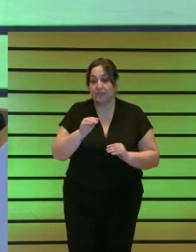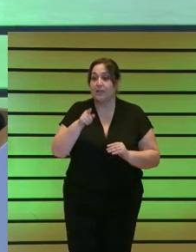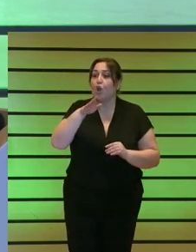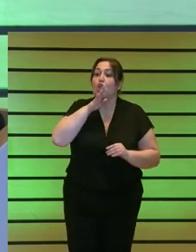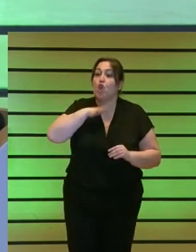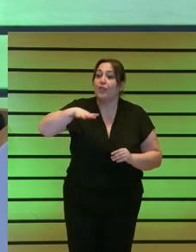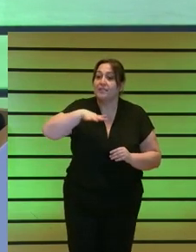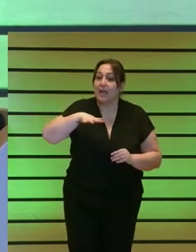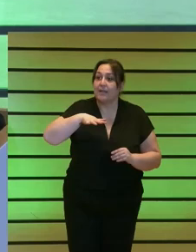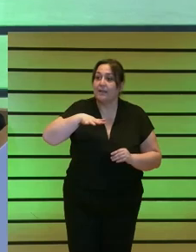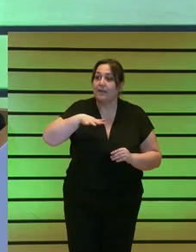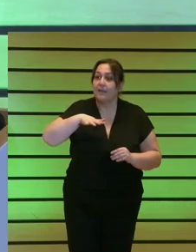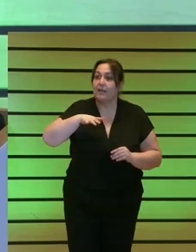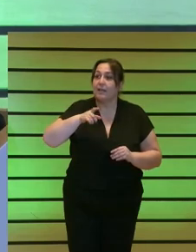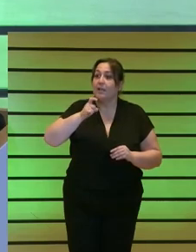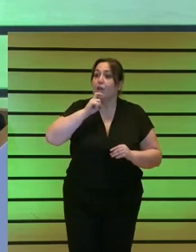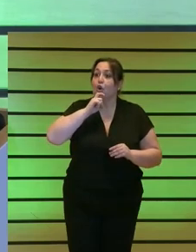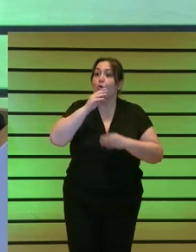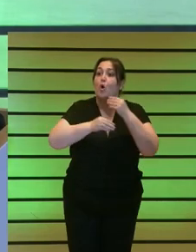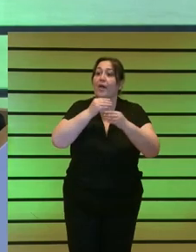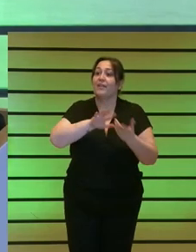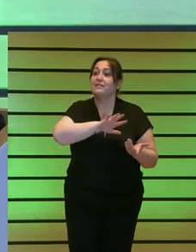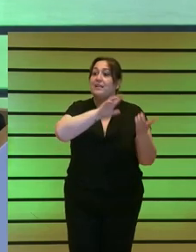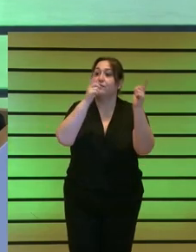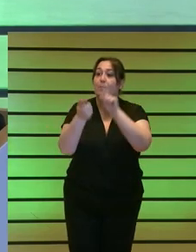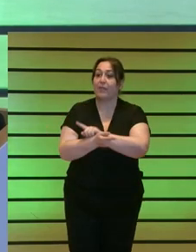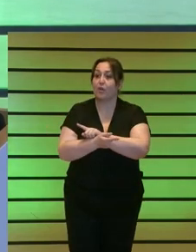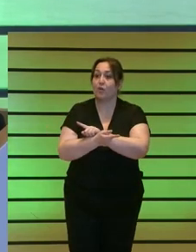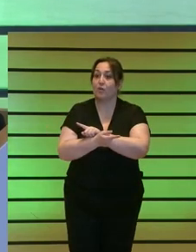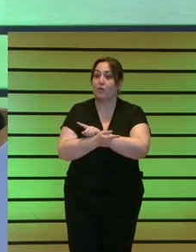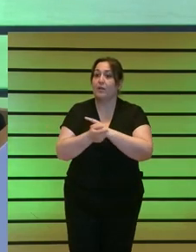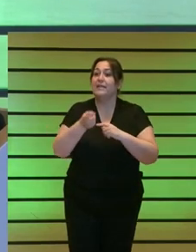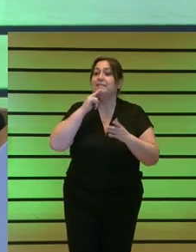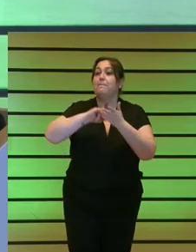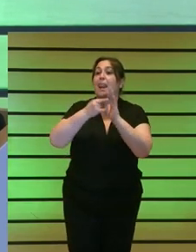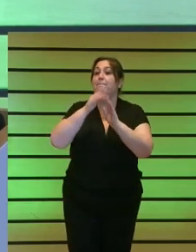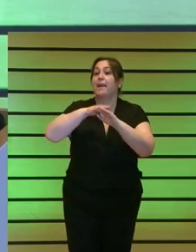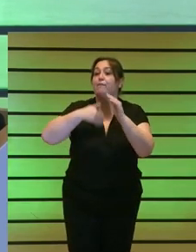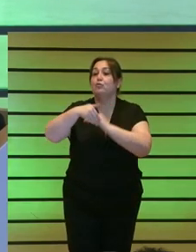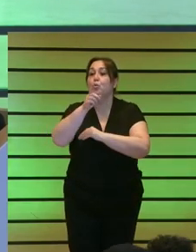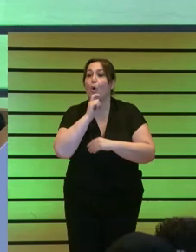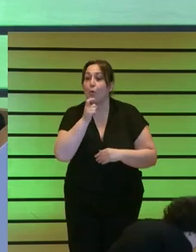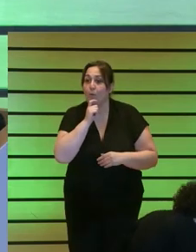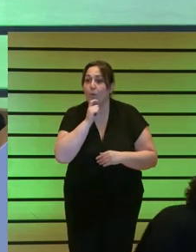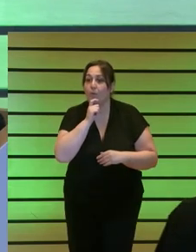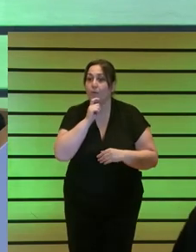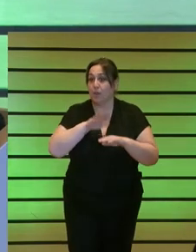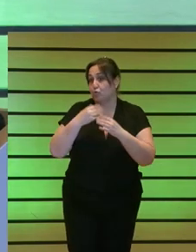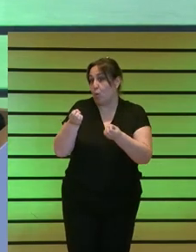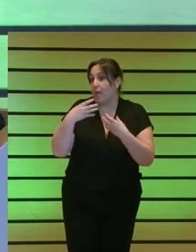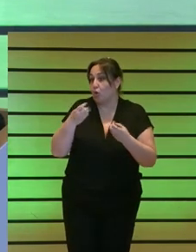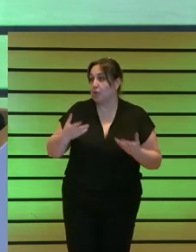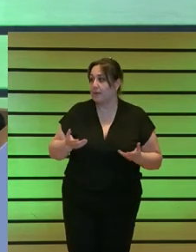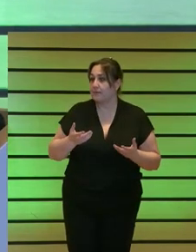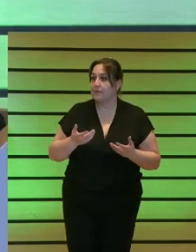dónde están Cómo han hecho esta transformación tan difícil no Y si tiene algún plan vale para que nos puedan contar